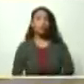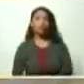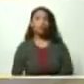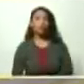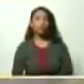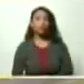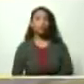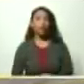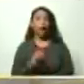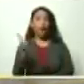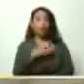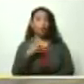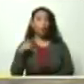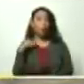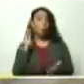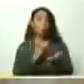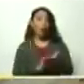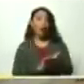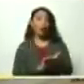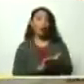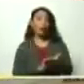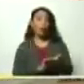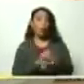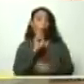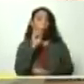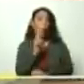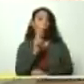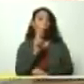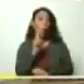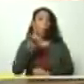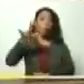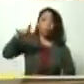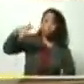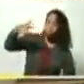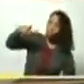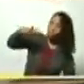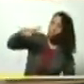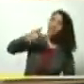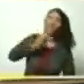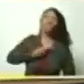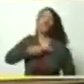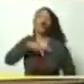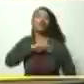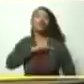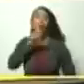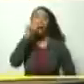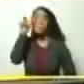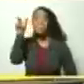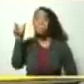pretendieron imponérselo con un títere un farsante un falluto